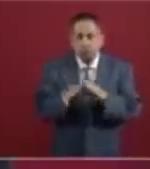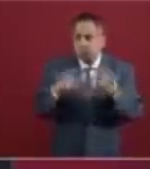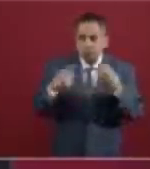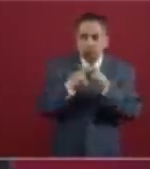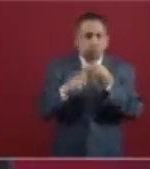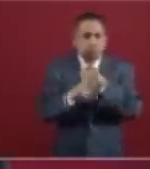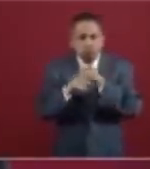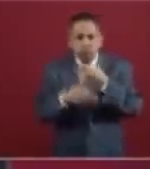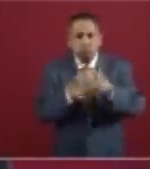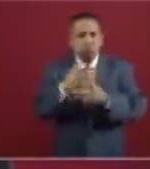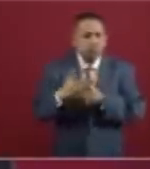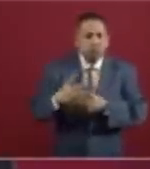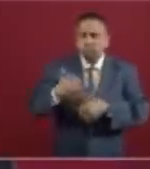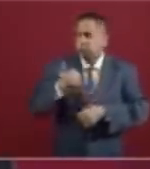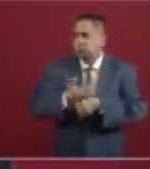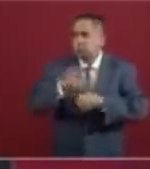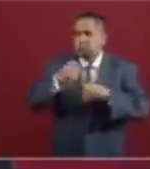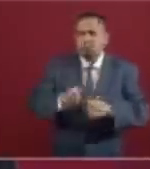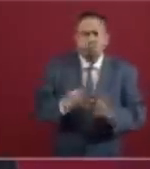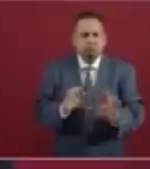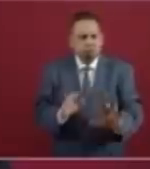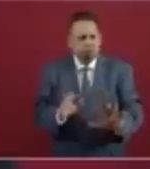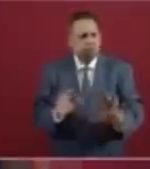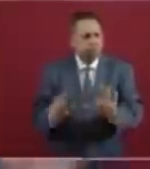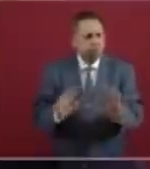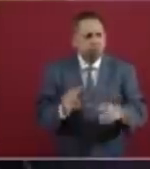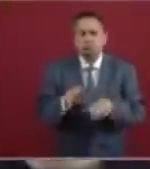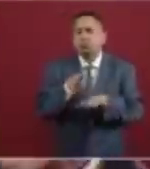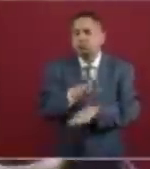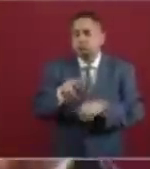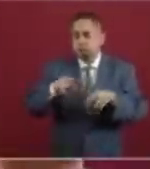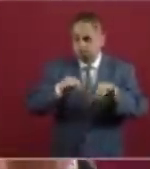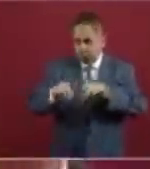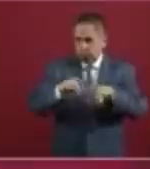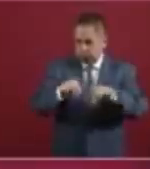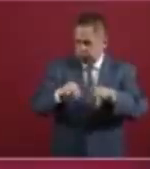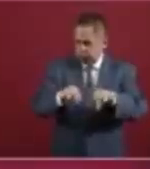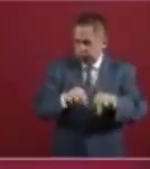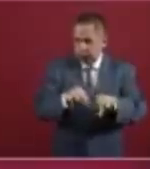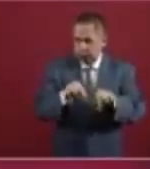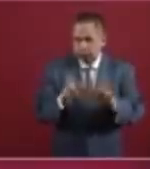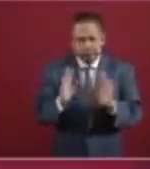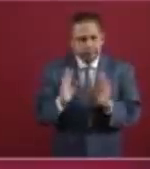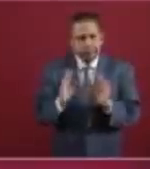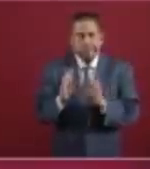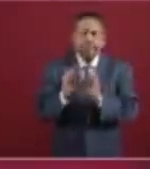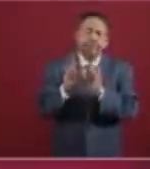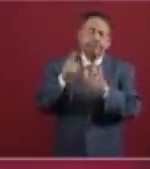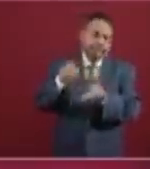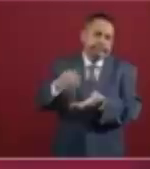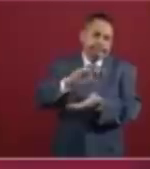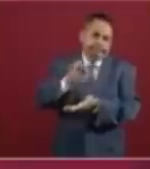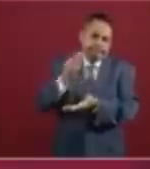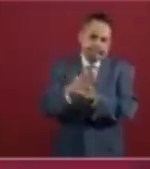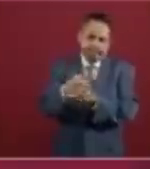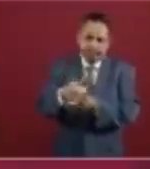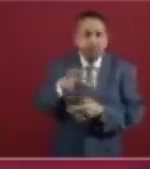conflictos, no hay inestabilidad en lo laboral, solo esto de Matamoros, que